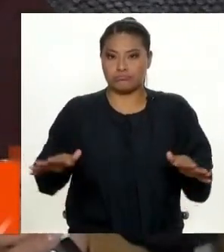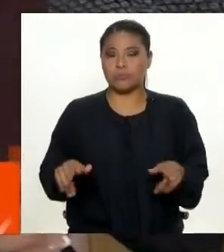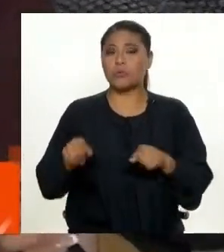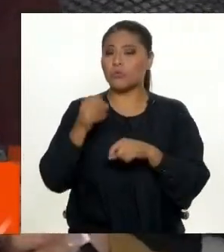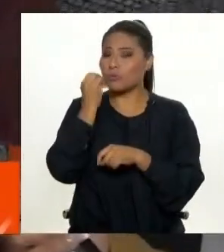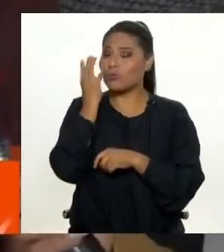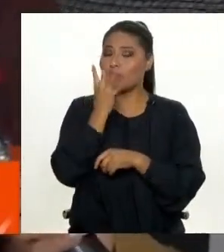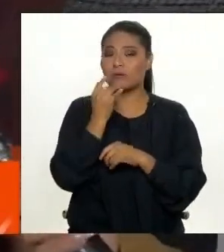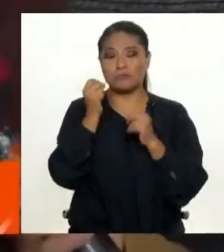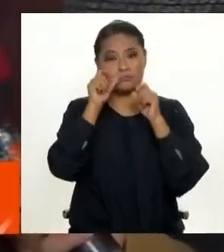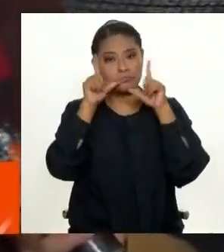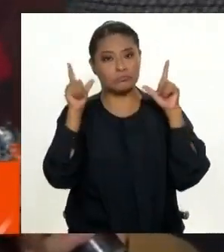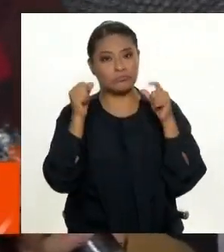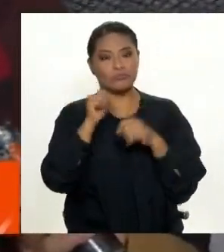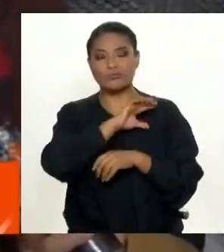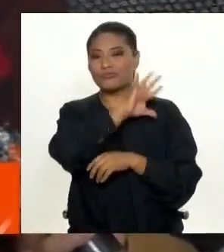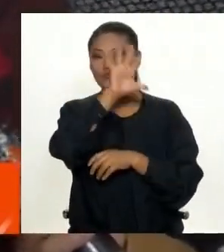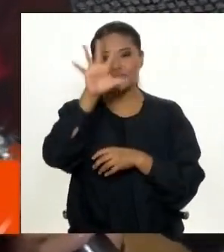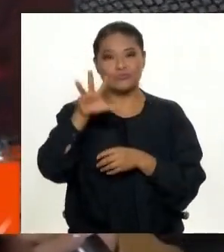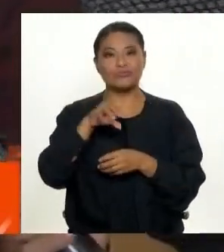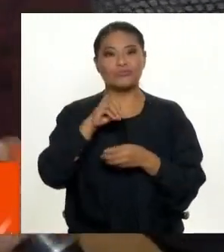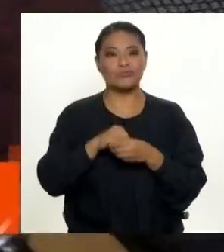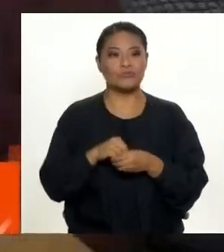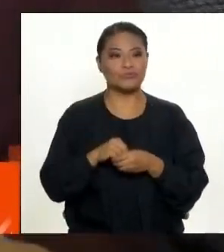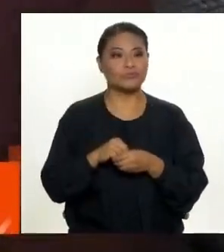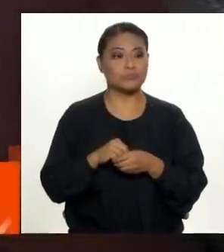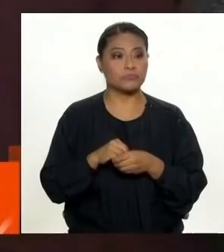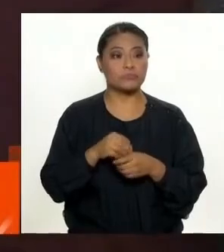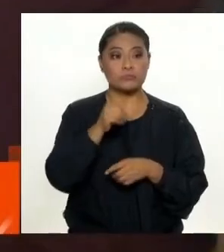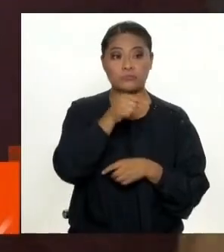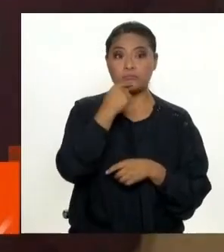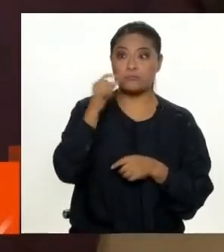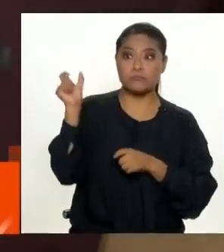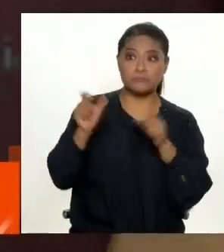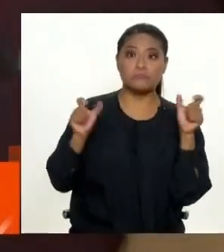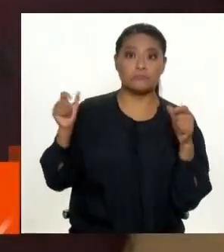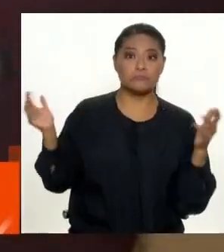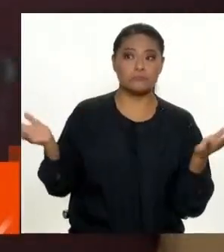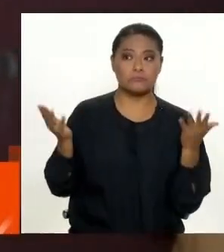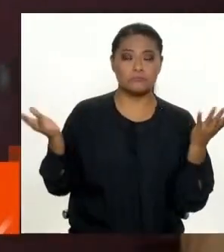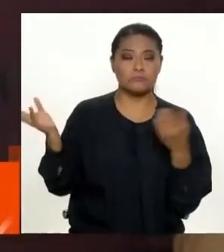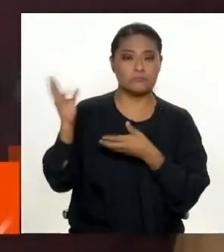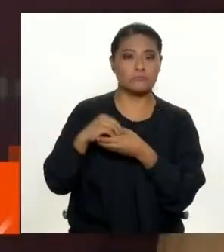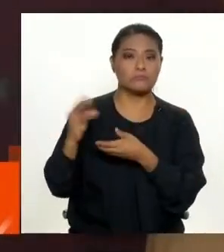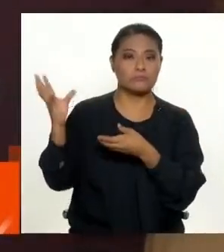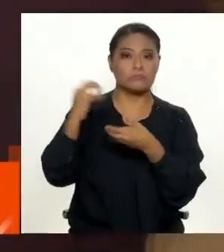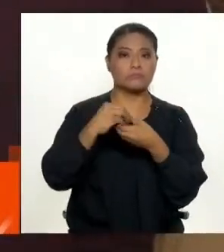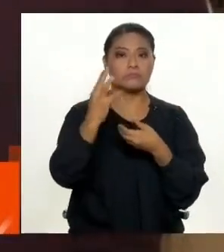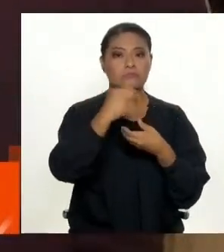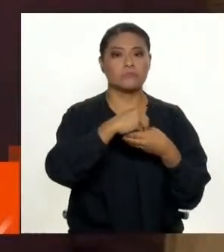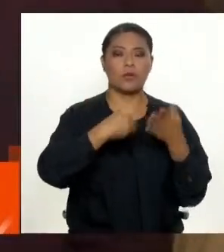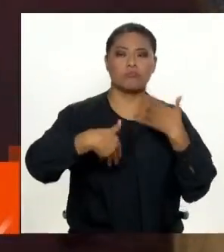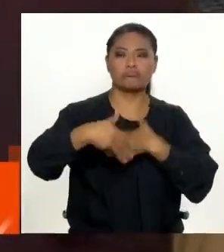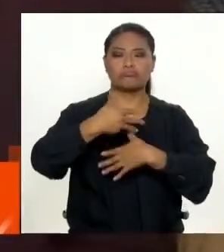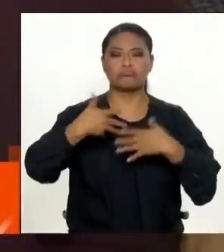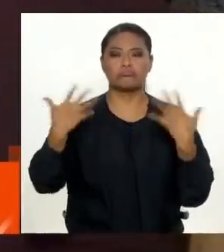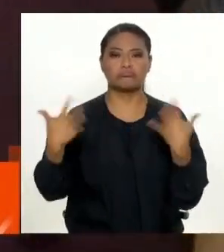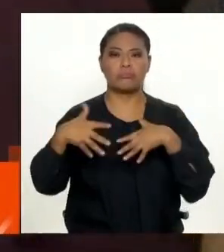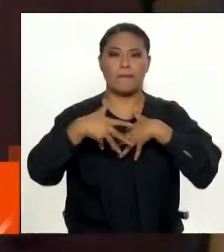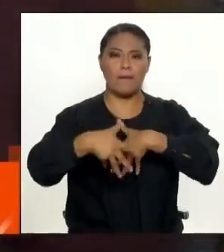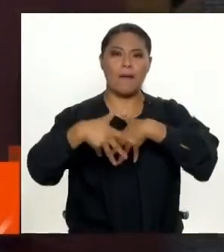hablando siempre lo mismo, todos. Y la no cantidad de gente que participa también, que son muchísimas las